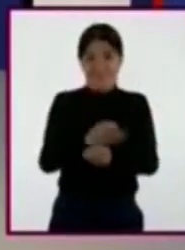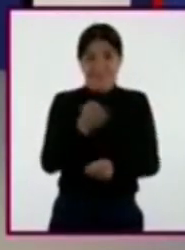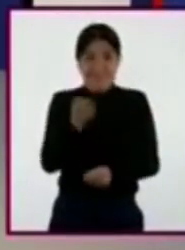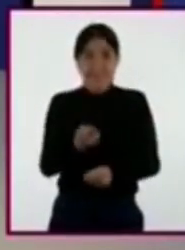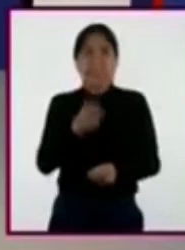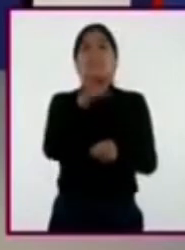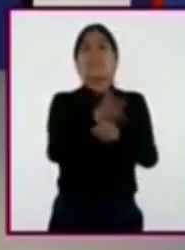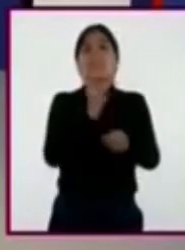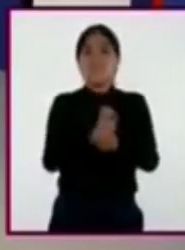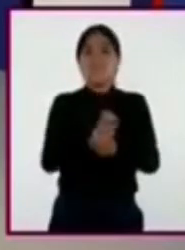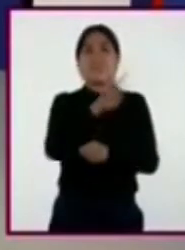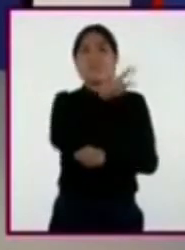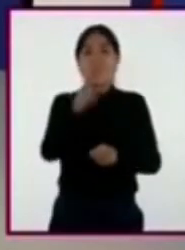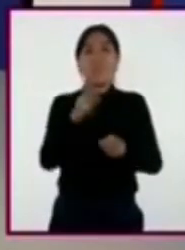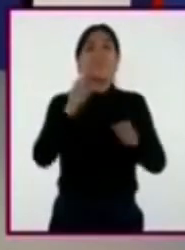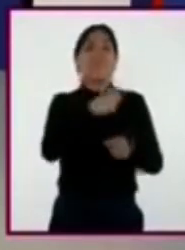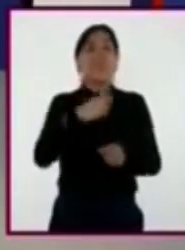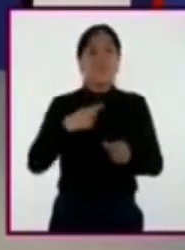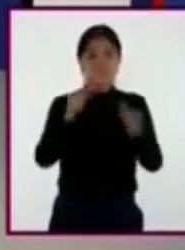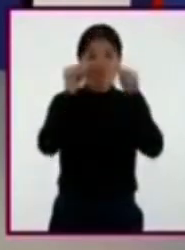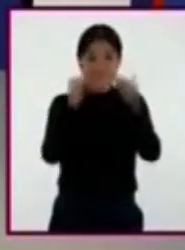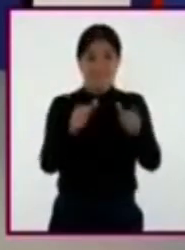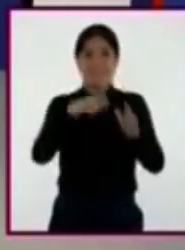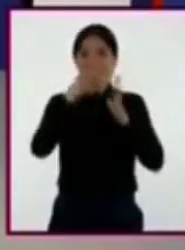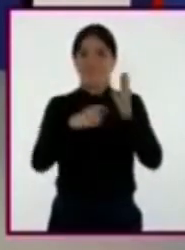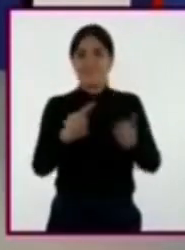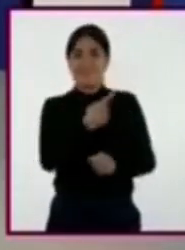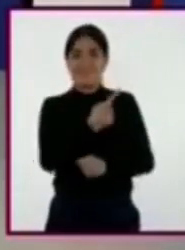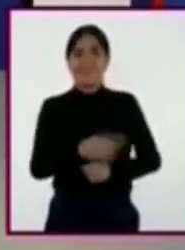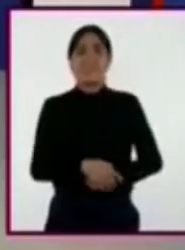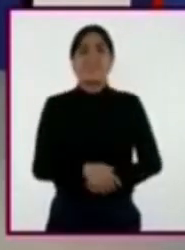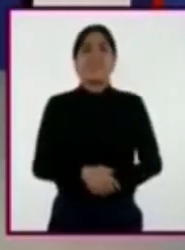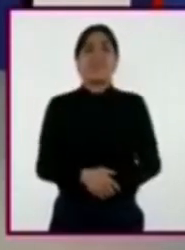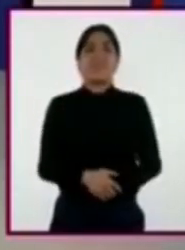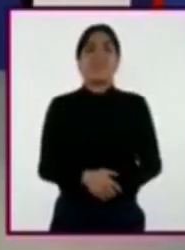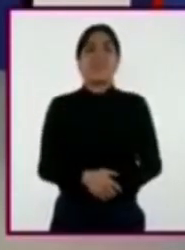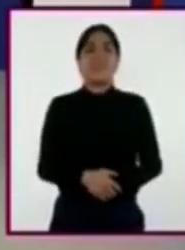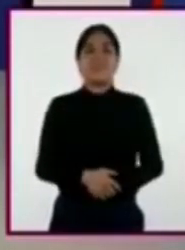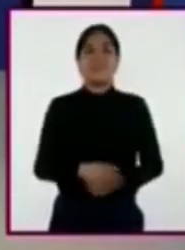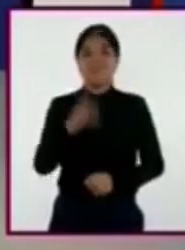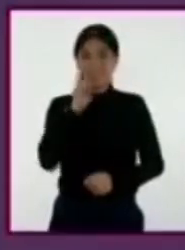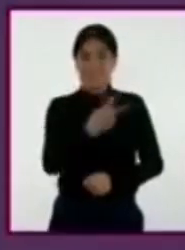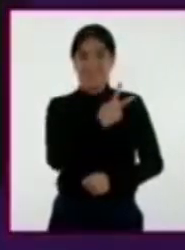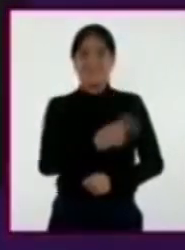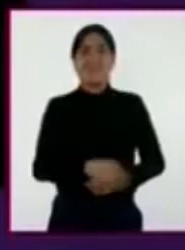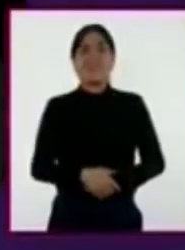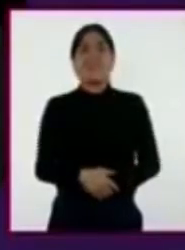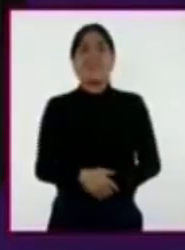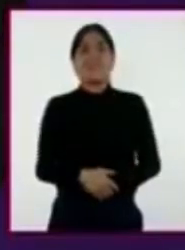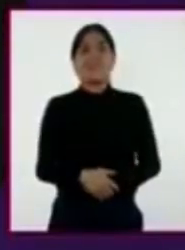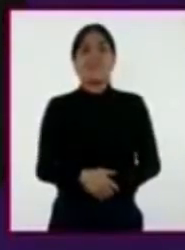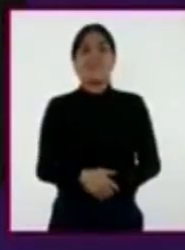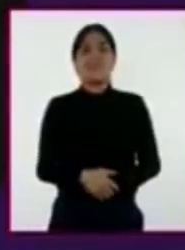te invitamos a que pongas mucha atención al siguiente video. ¡Adelante!